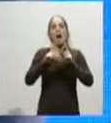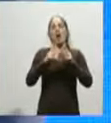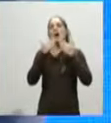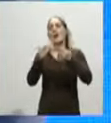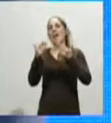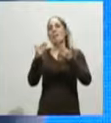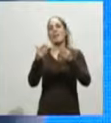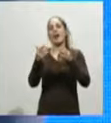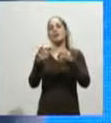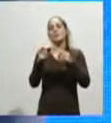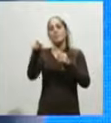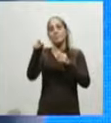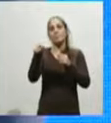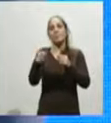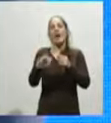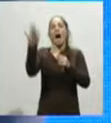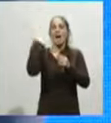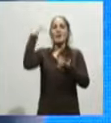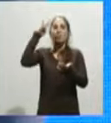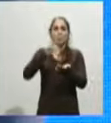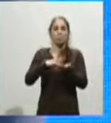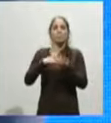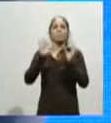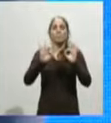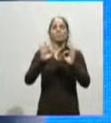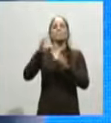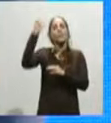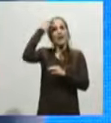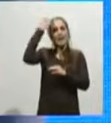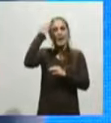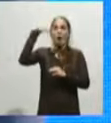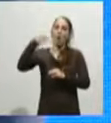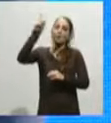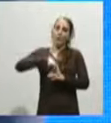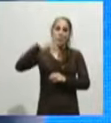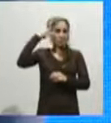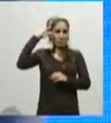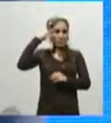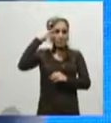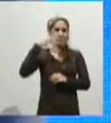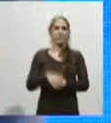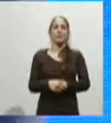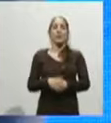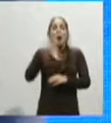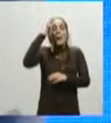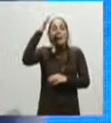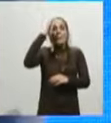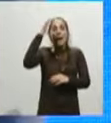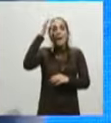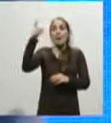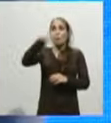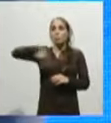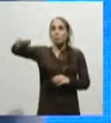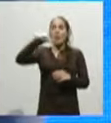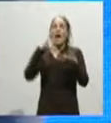de la reina ayer y hoy también esta estupenda gala. Y me imagino que tienen ustedes además como muchas ganas de que